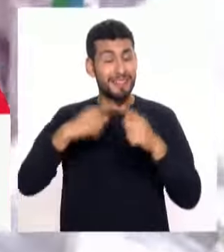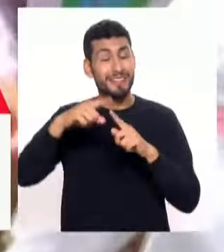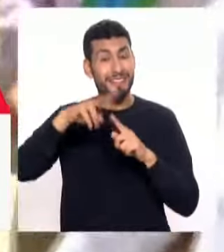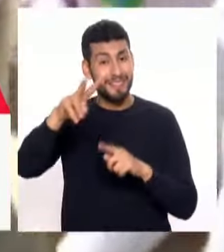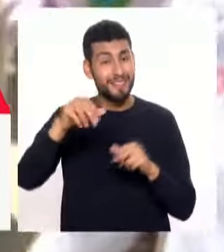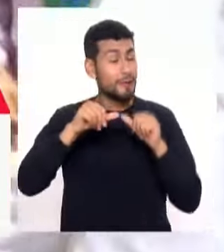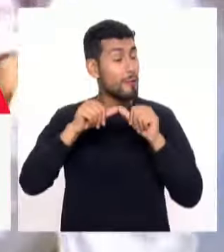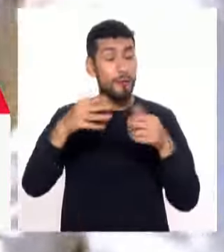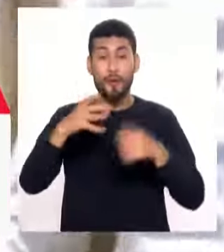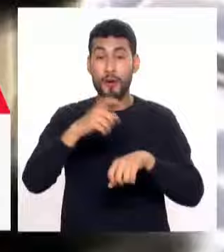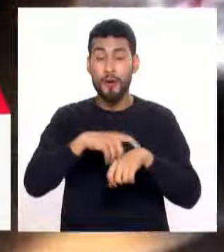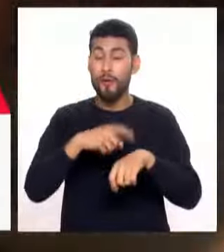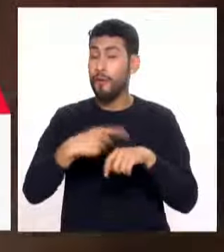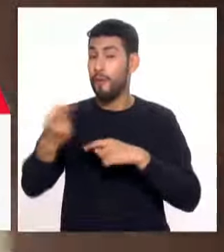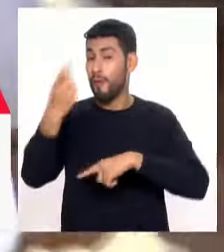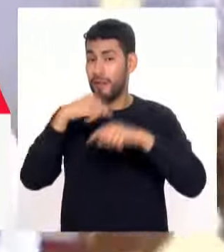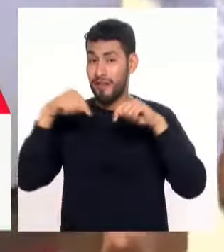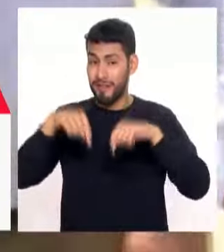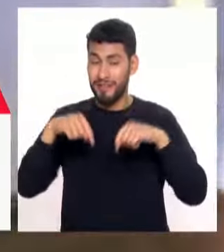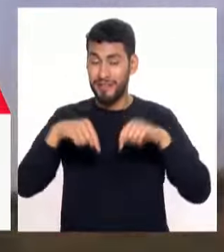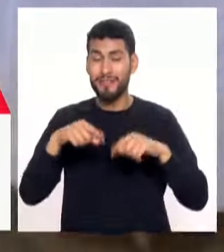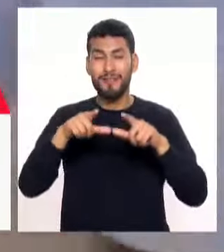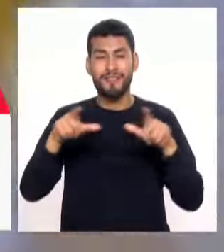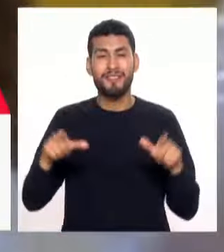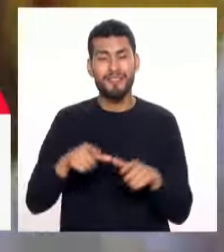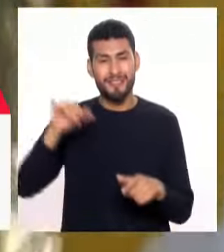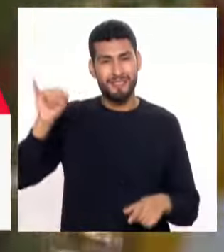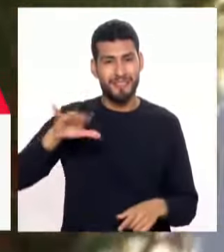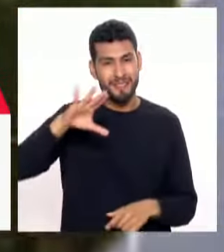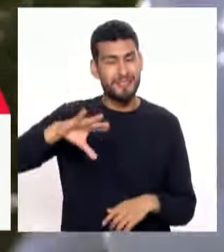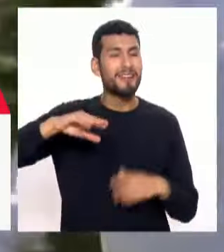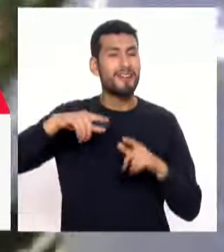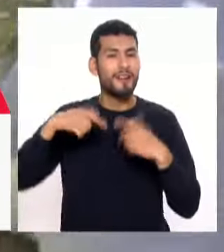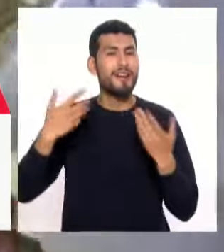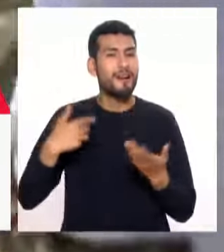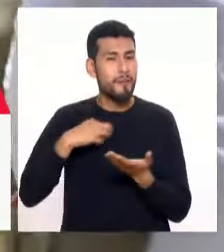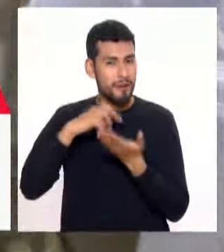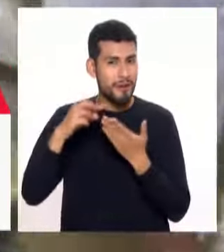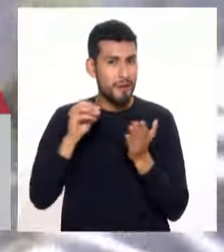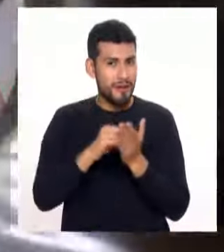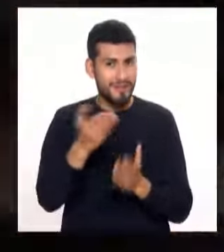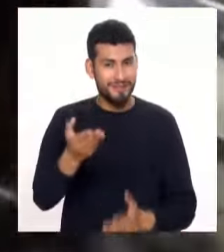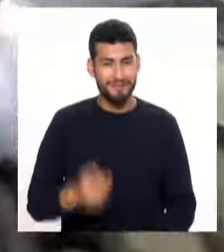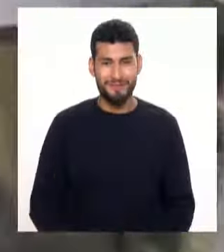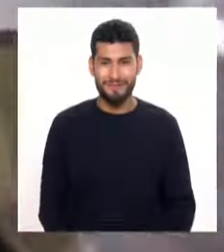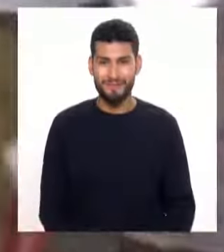a estudio, en cualquier momento retornamos hasta la región Junín con más actividades oficiales.